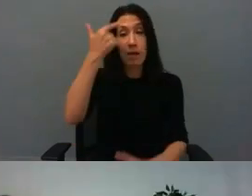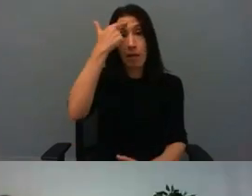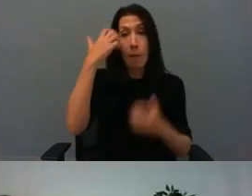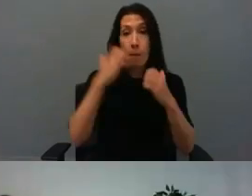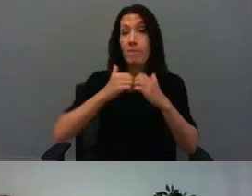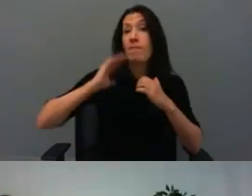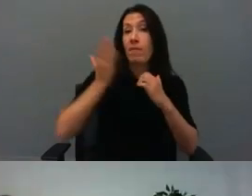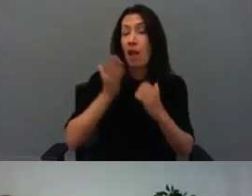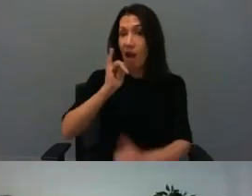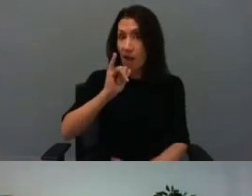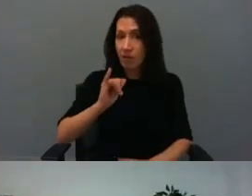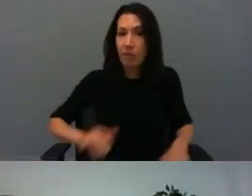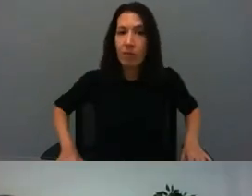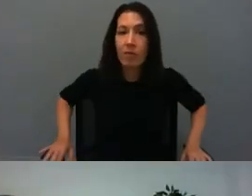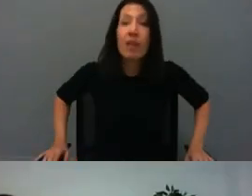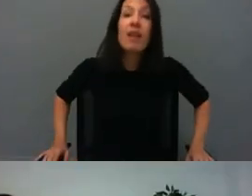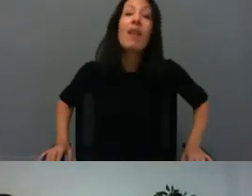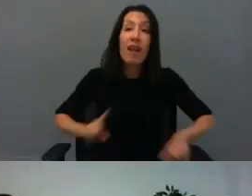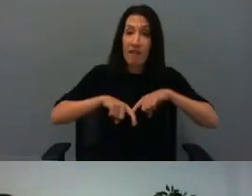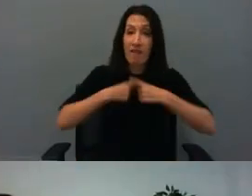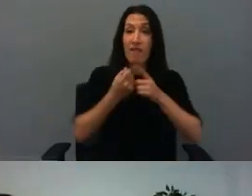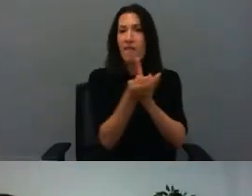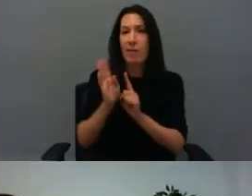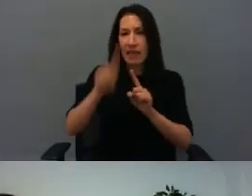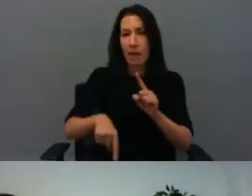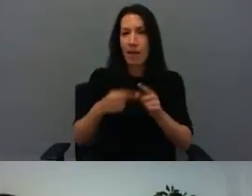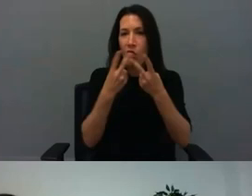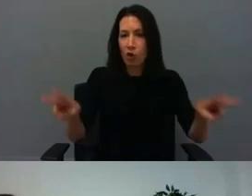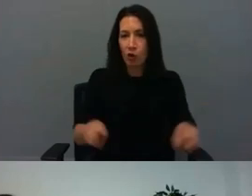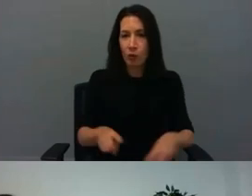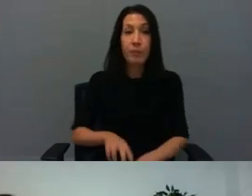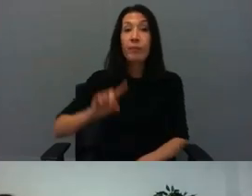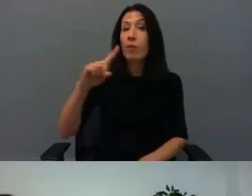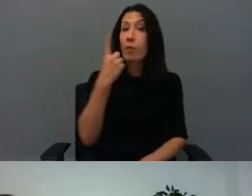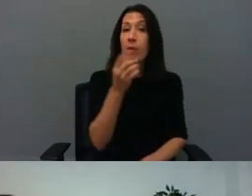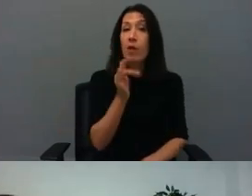cerebral y sus familias. En primer